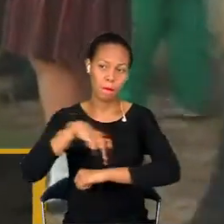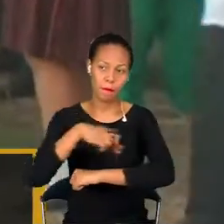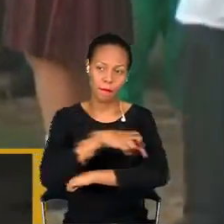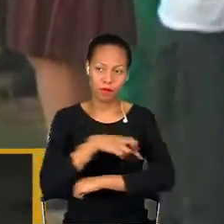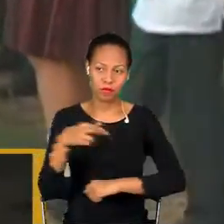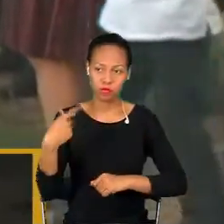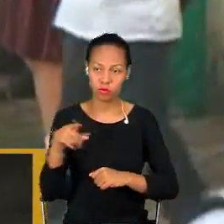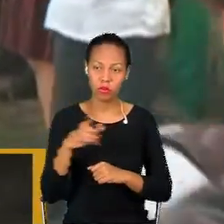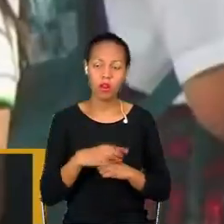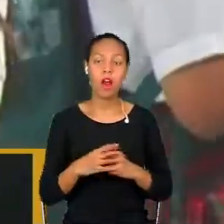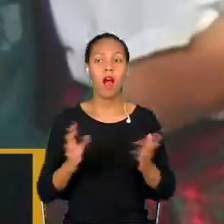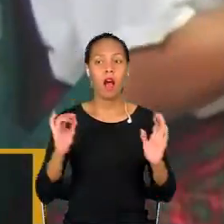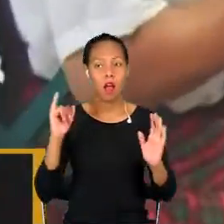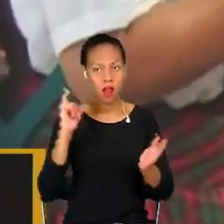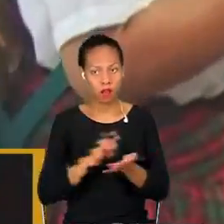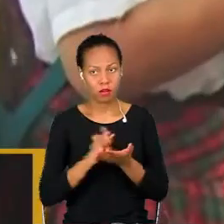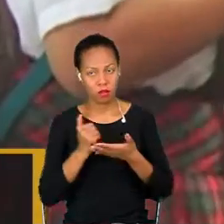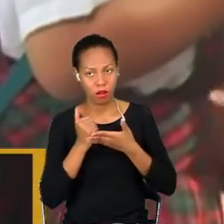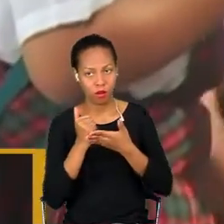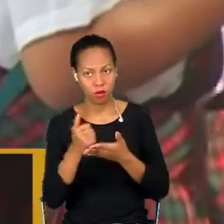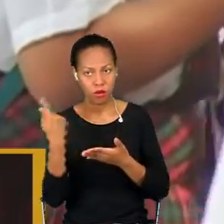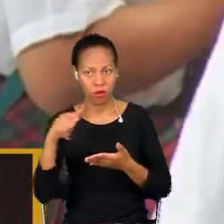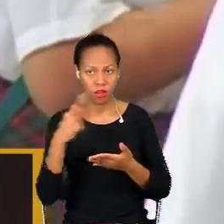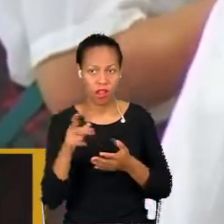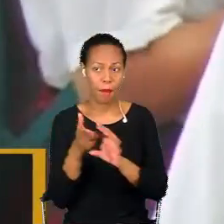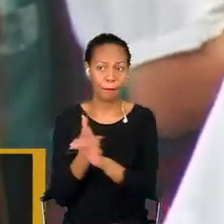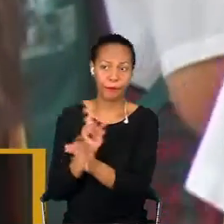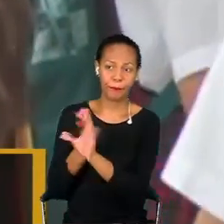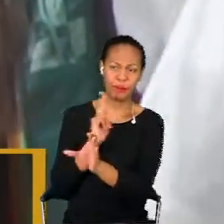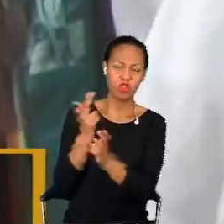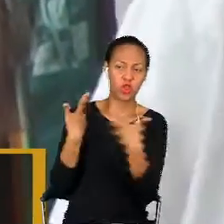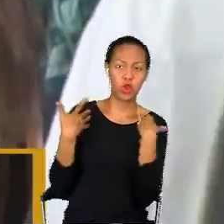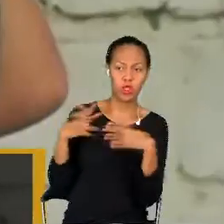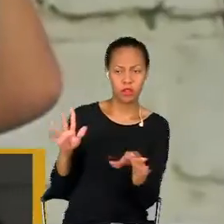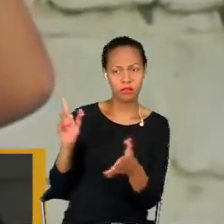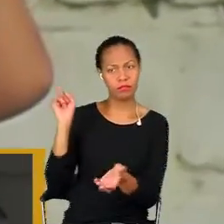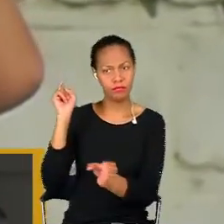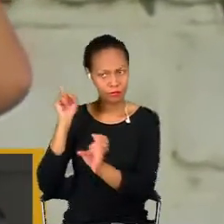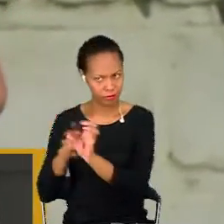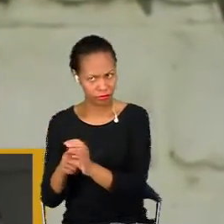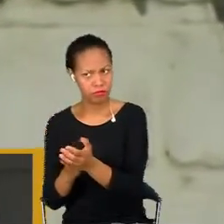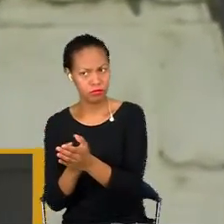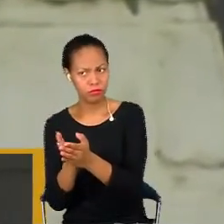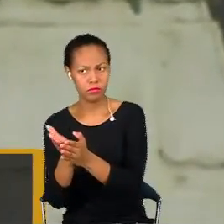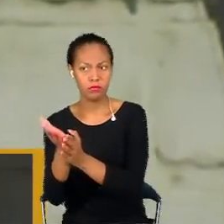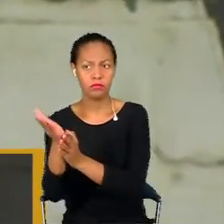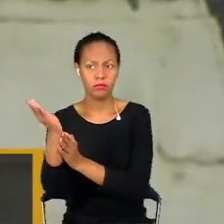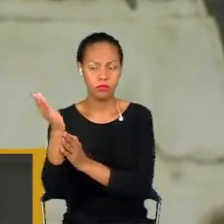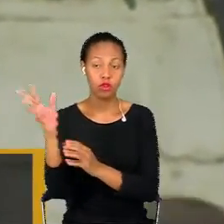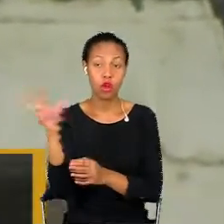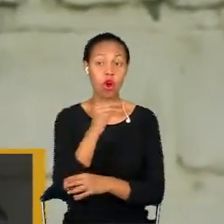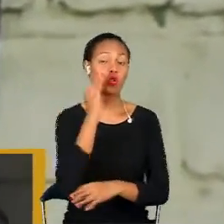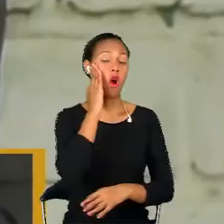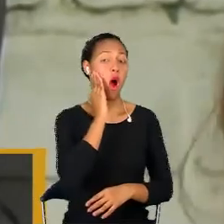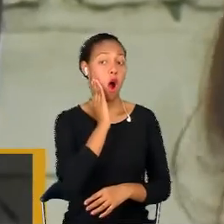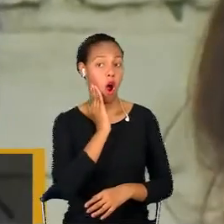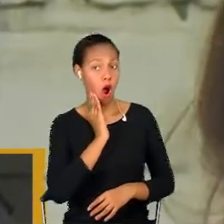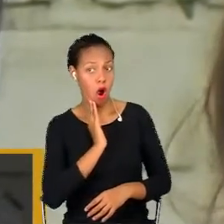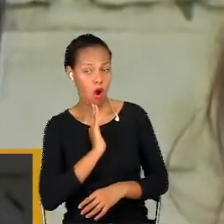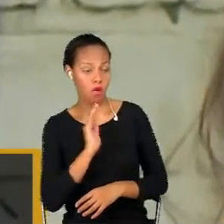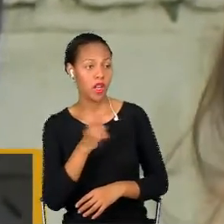jornada única disminuir los índices de deserción escolar en esta zona del país, impidiendo que los niños y jóvenes tengan más tiempo para estar en la